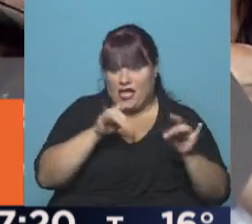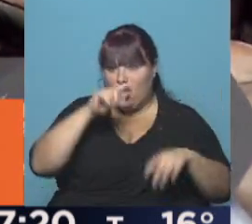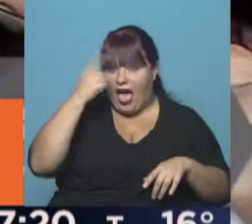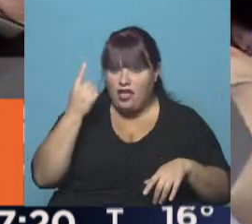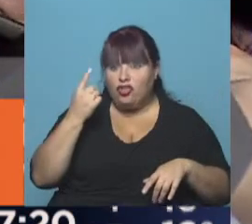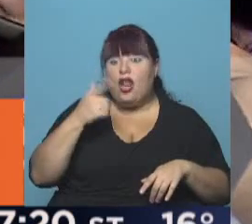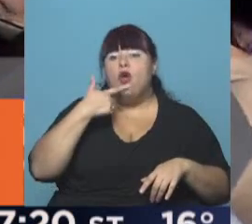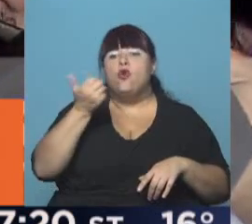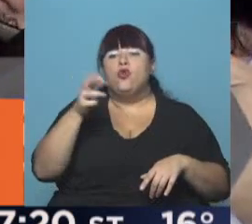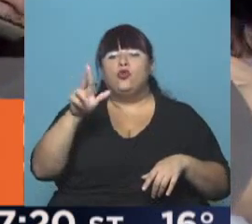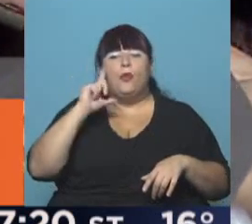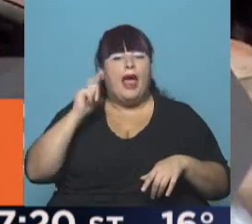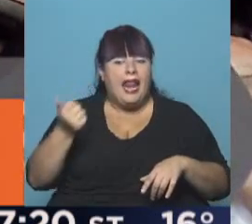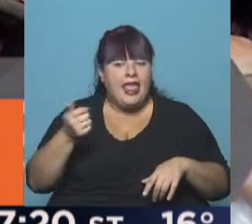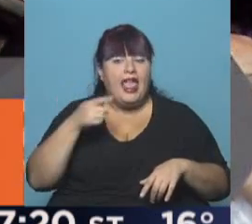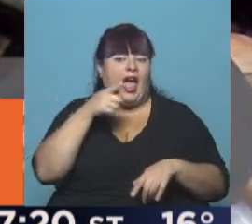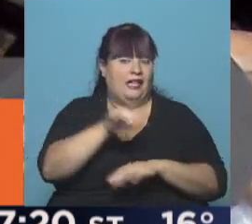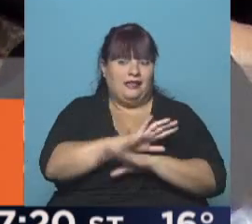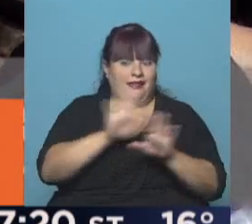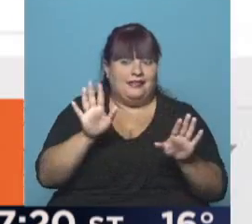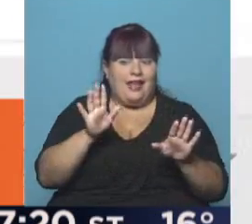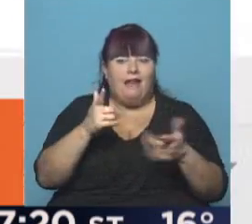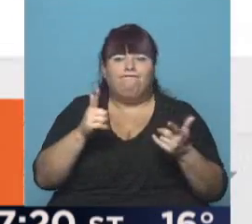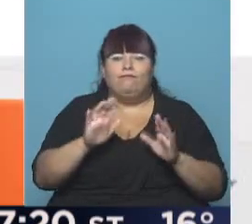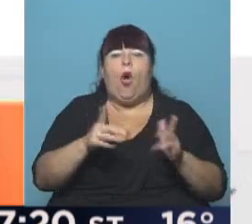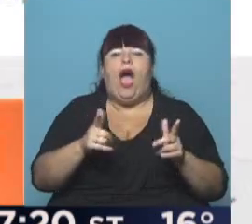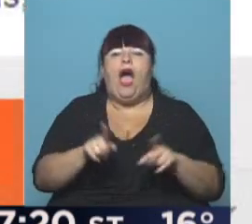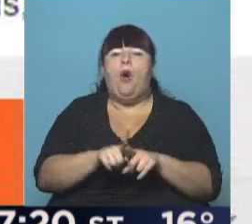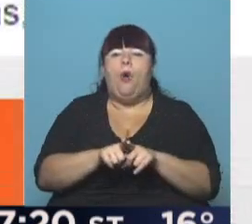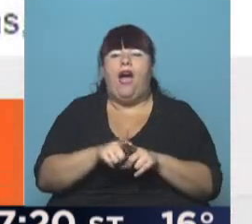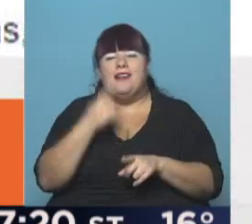nacional, en la Superliga, donde él ya no vio